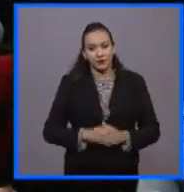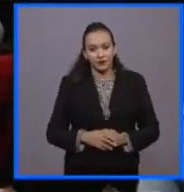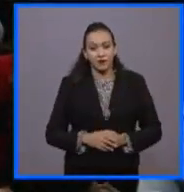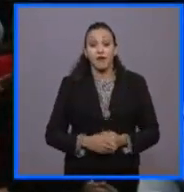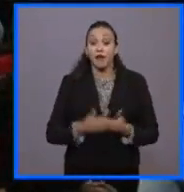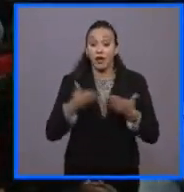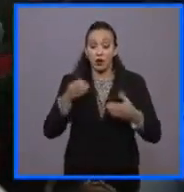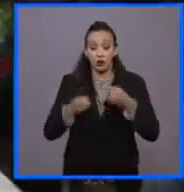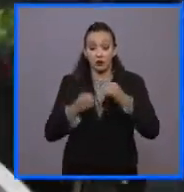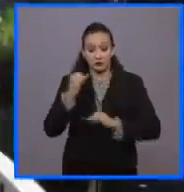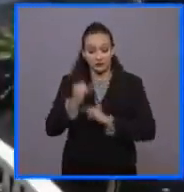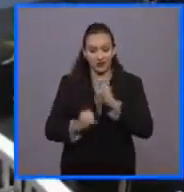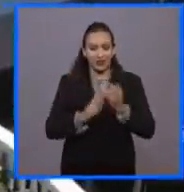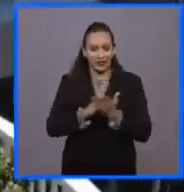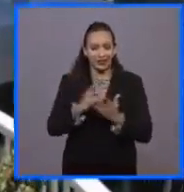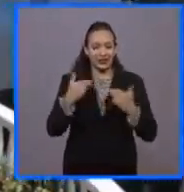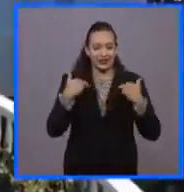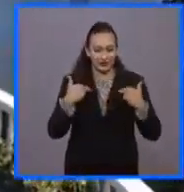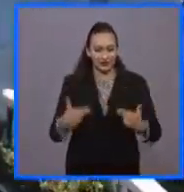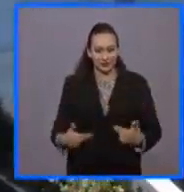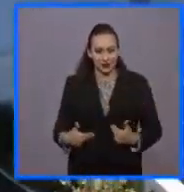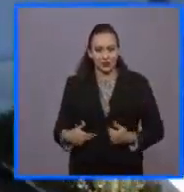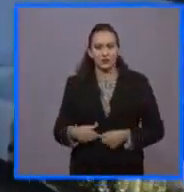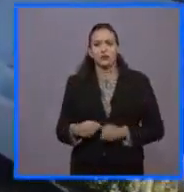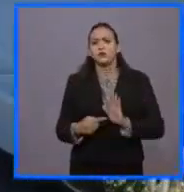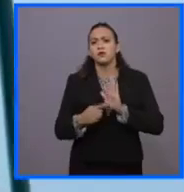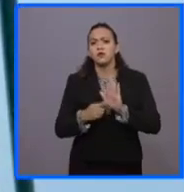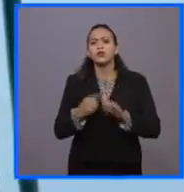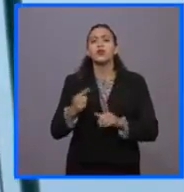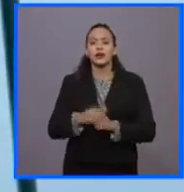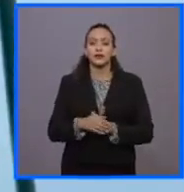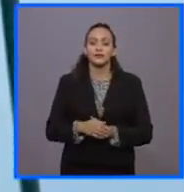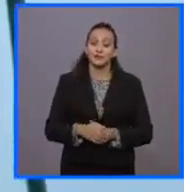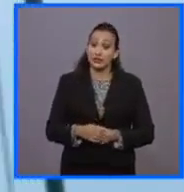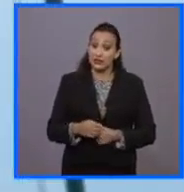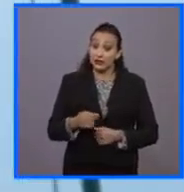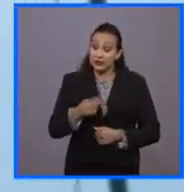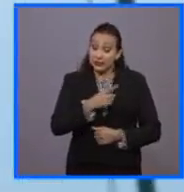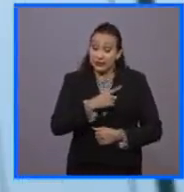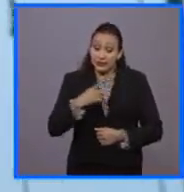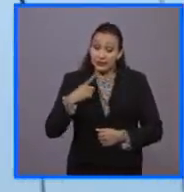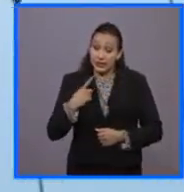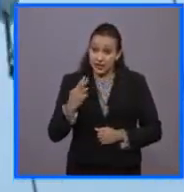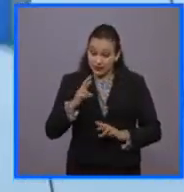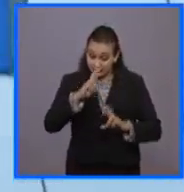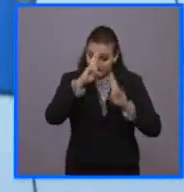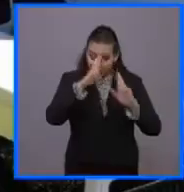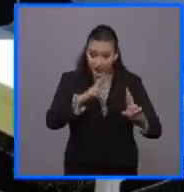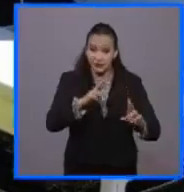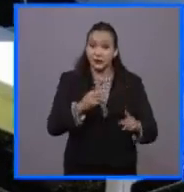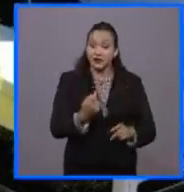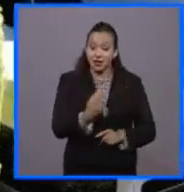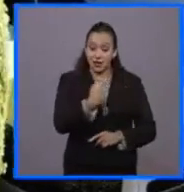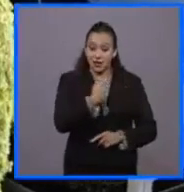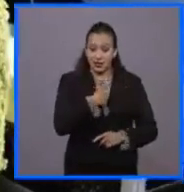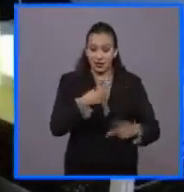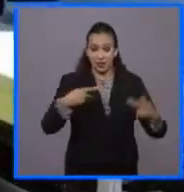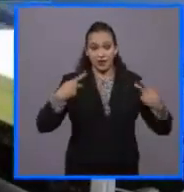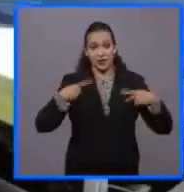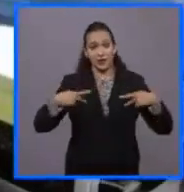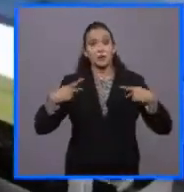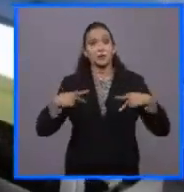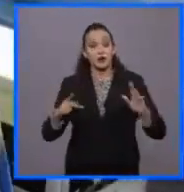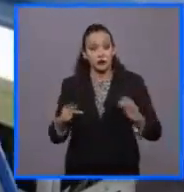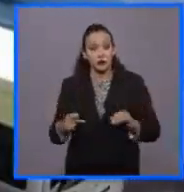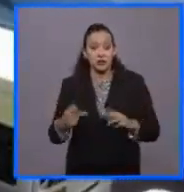Corte Interamericana de Derechos Humanos ha señalado que se debe considerar la identidad de género al asignar un centro penitenciario, evitar